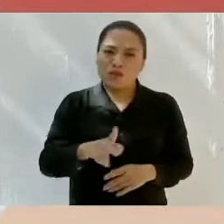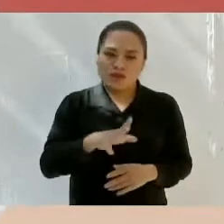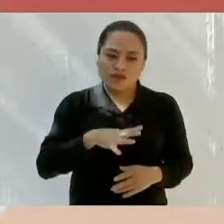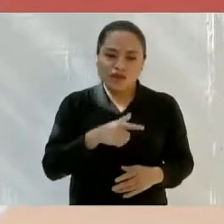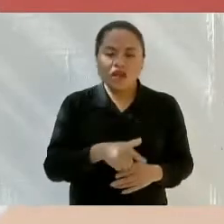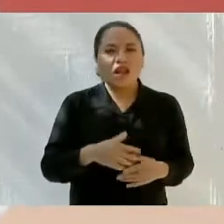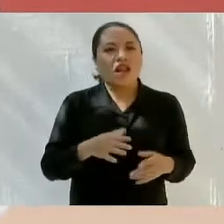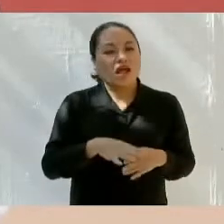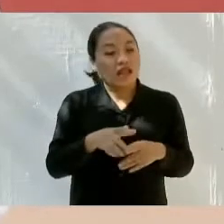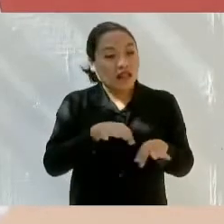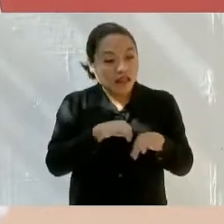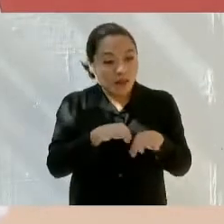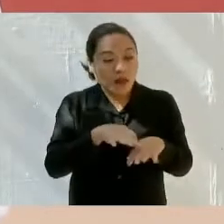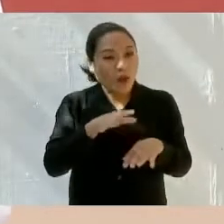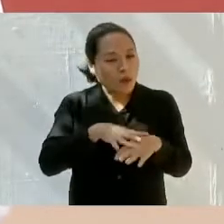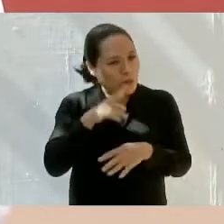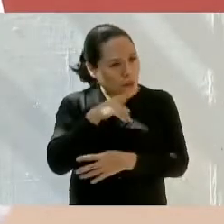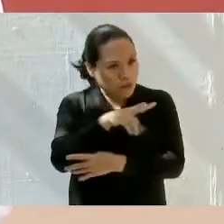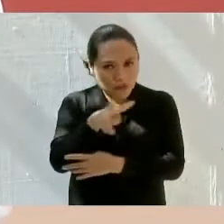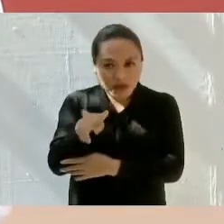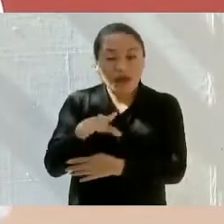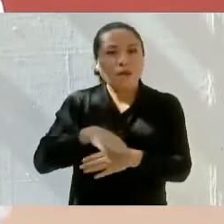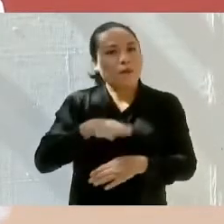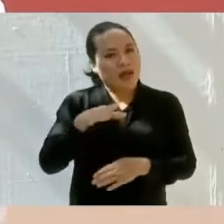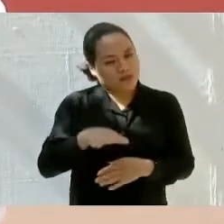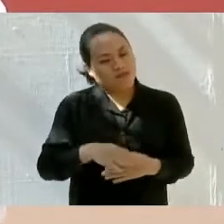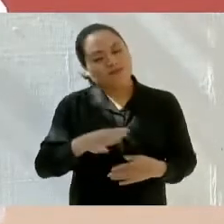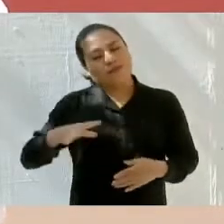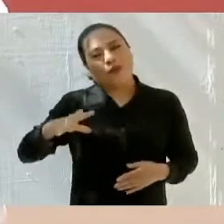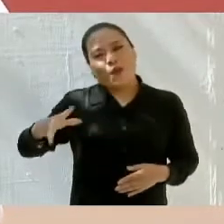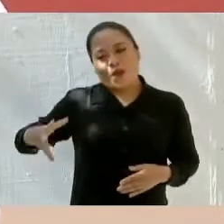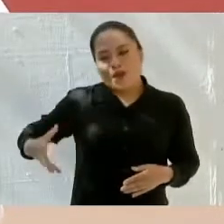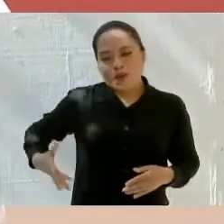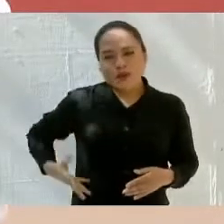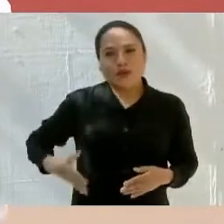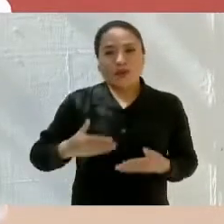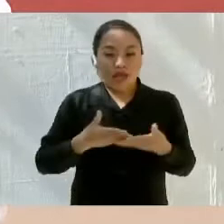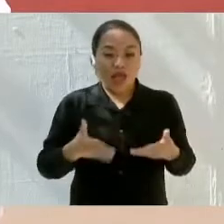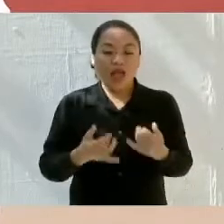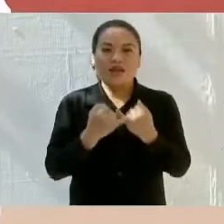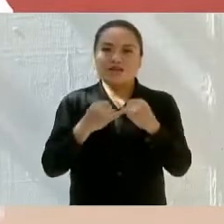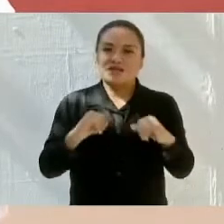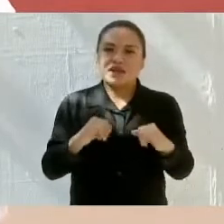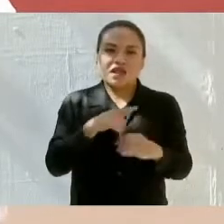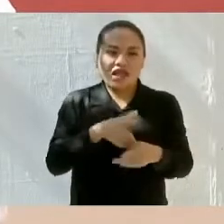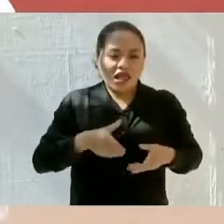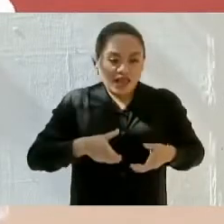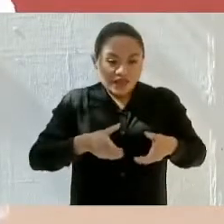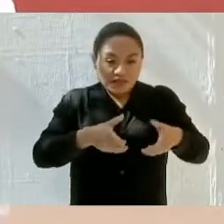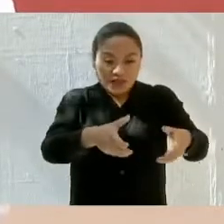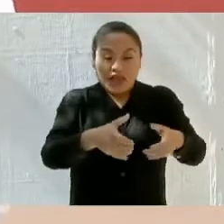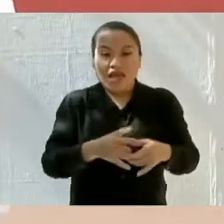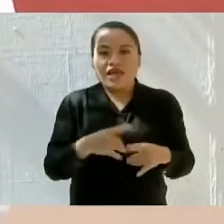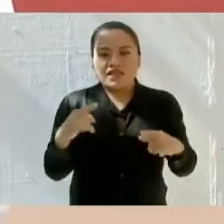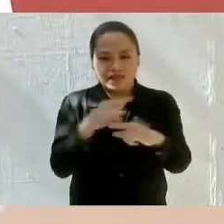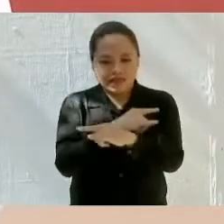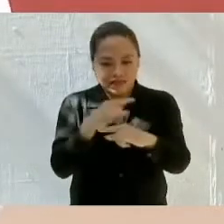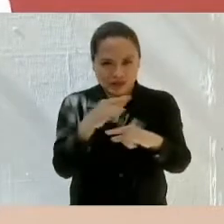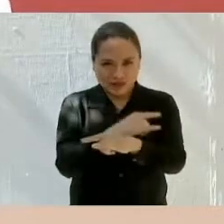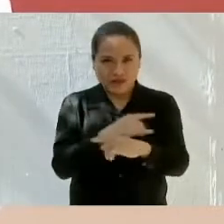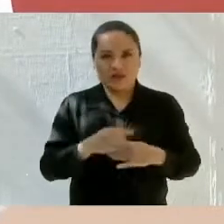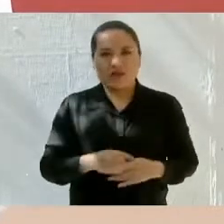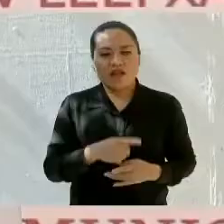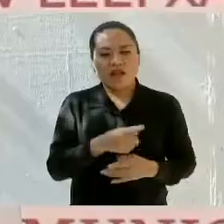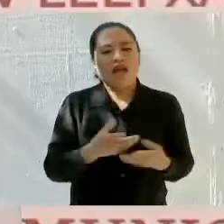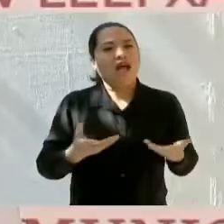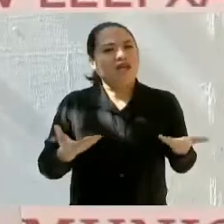más que las palabras, y la verdad me siento orgulloso de que hoy se inaugure este tramo carretero que